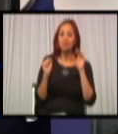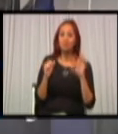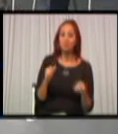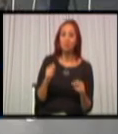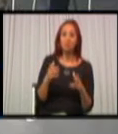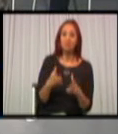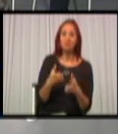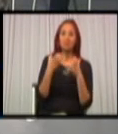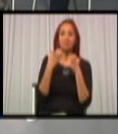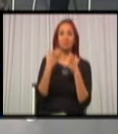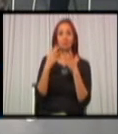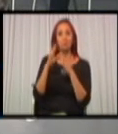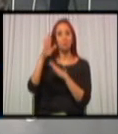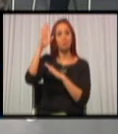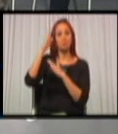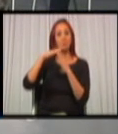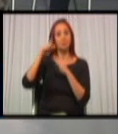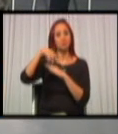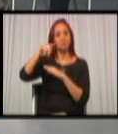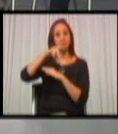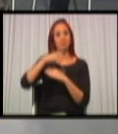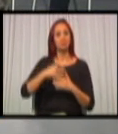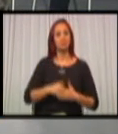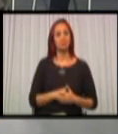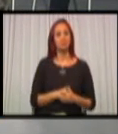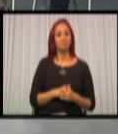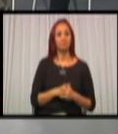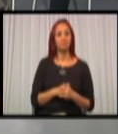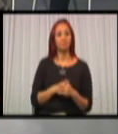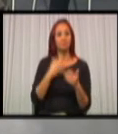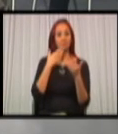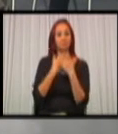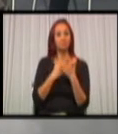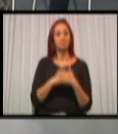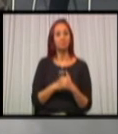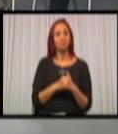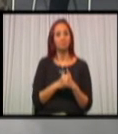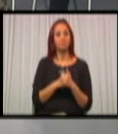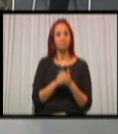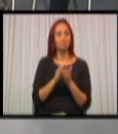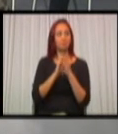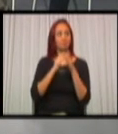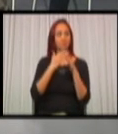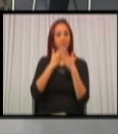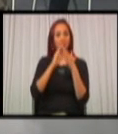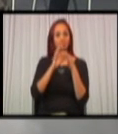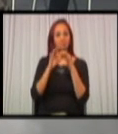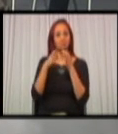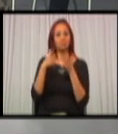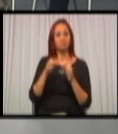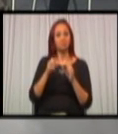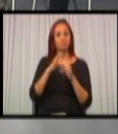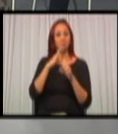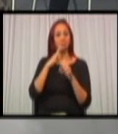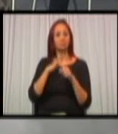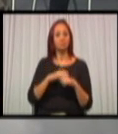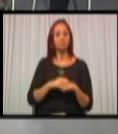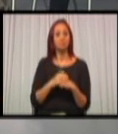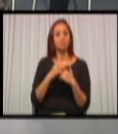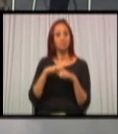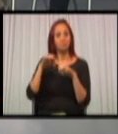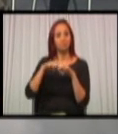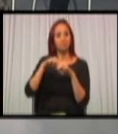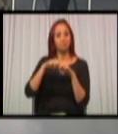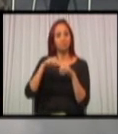si existe un compromiso de parte de ustedes, don Víctor? Bueno, creo que sí, con una planificación se puede lograr que la red vial total del